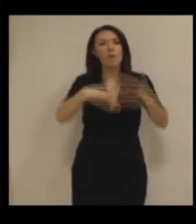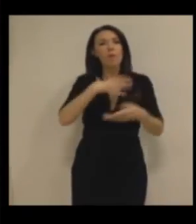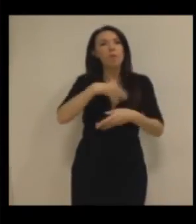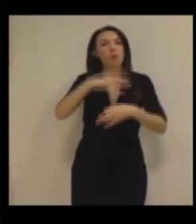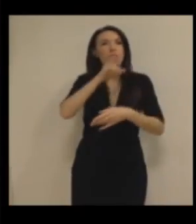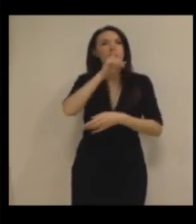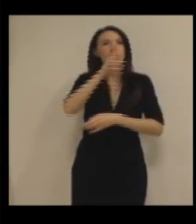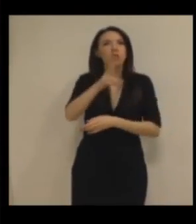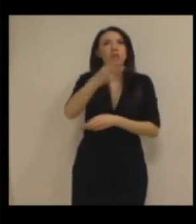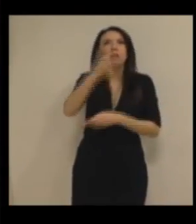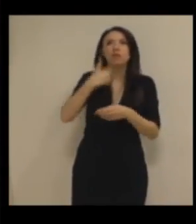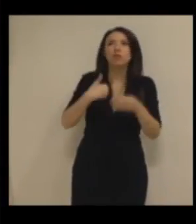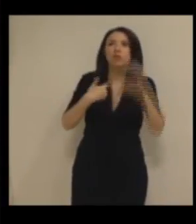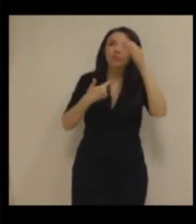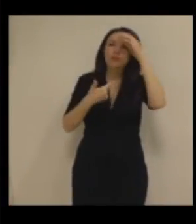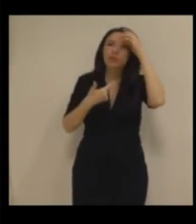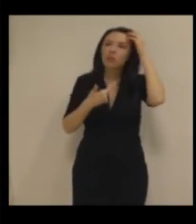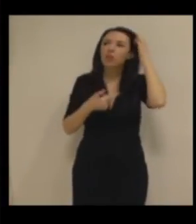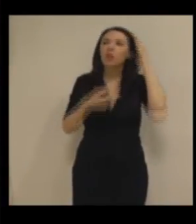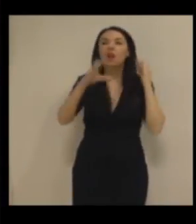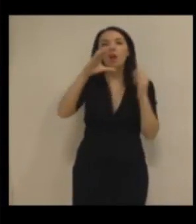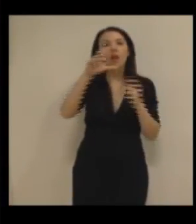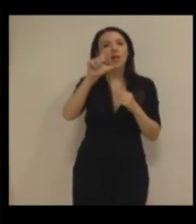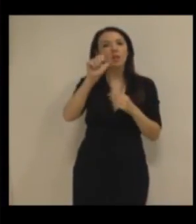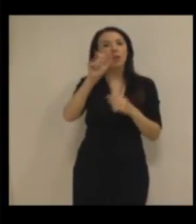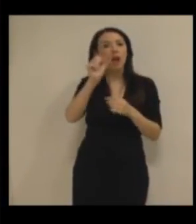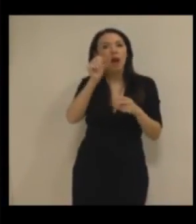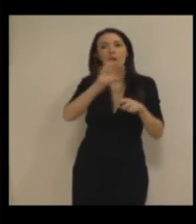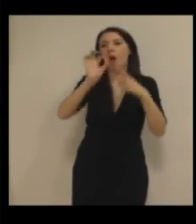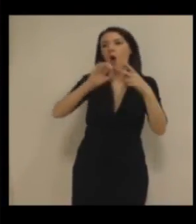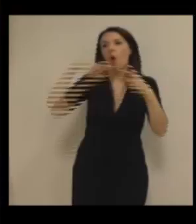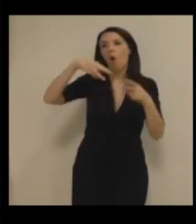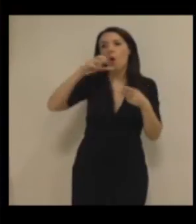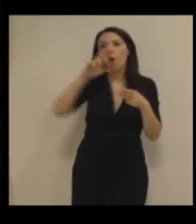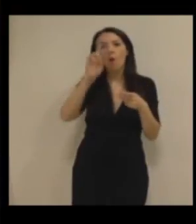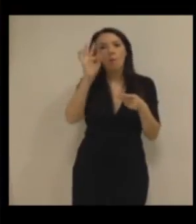2 años, está diciendo Clara